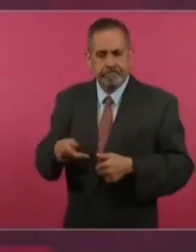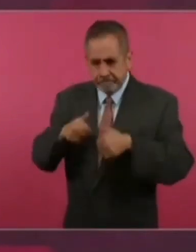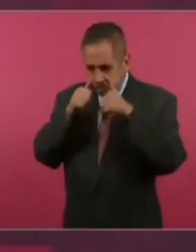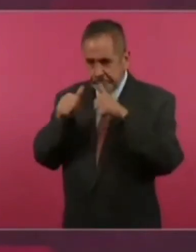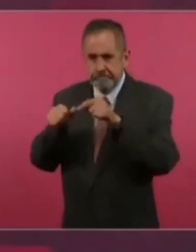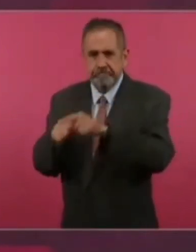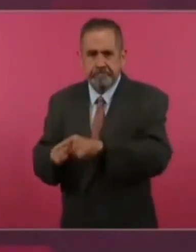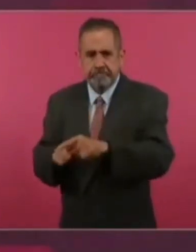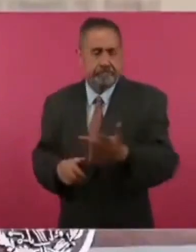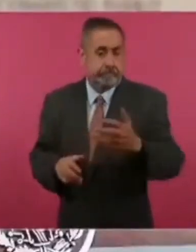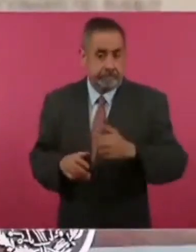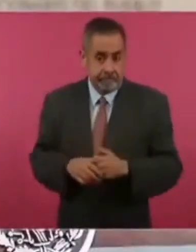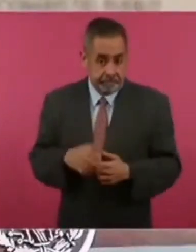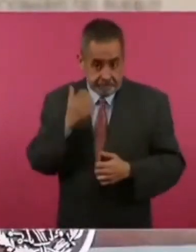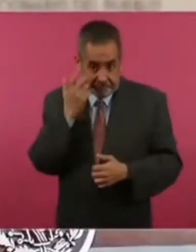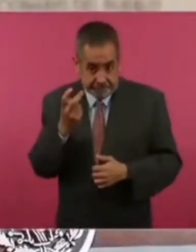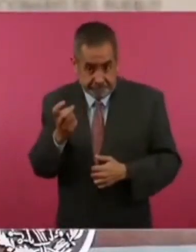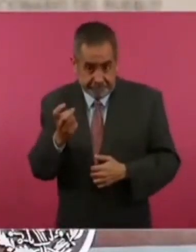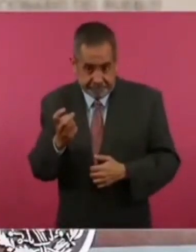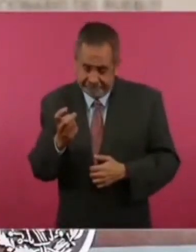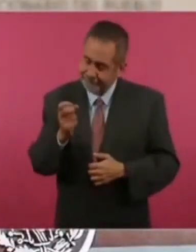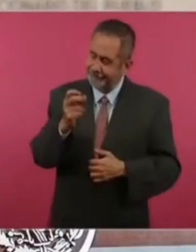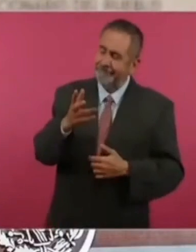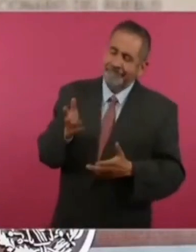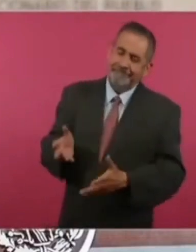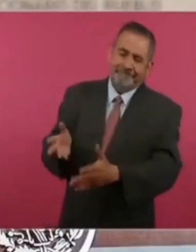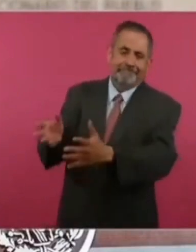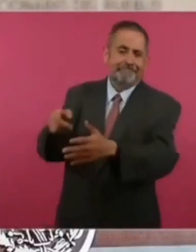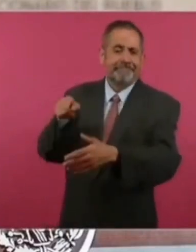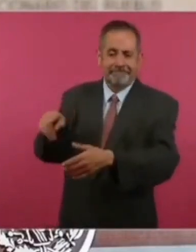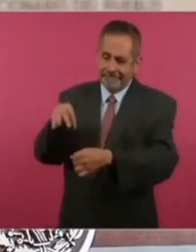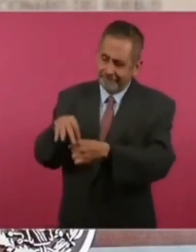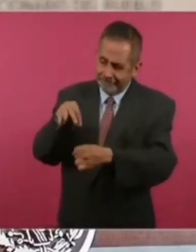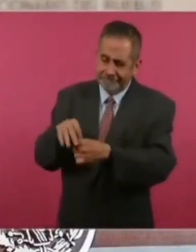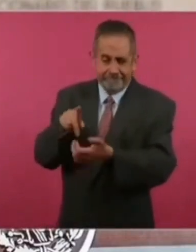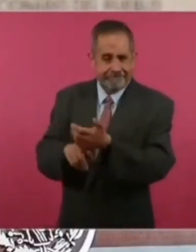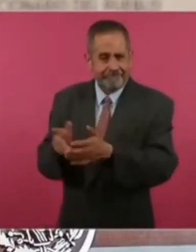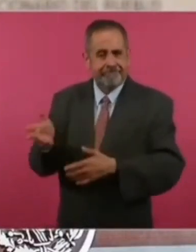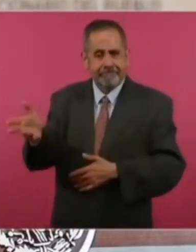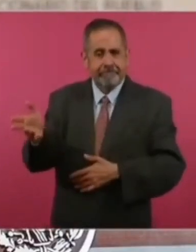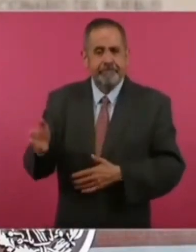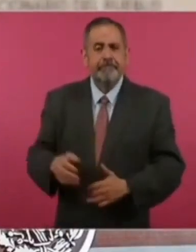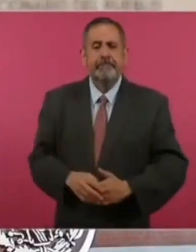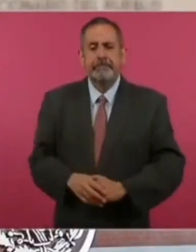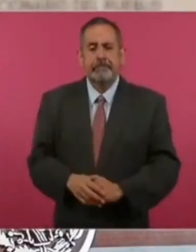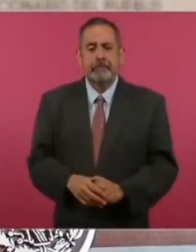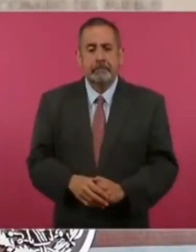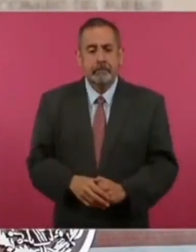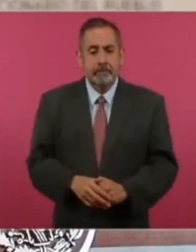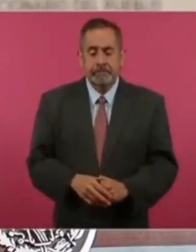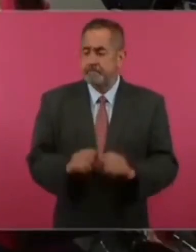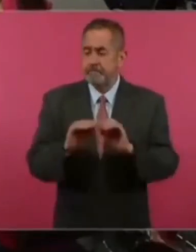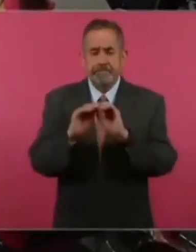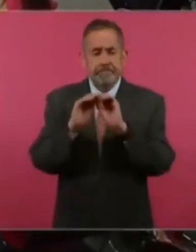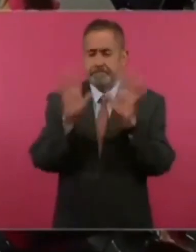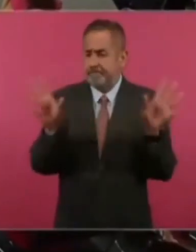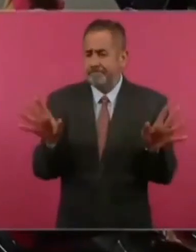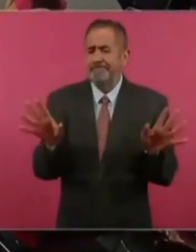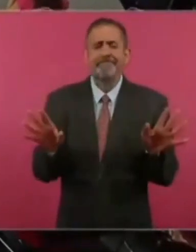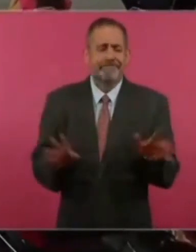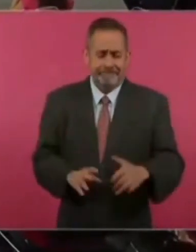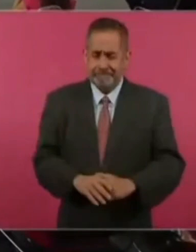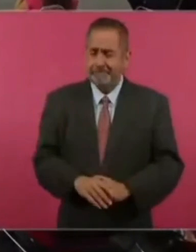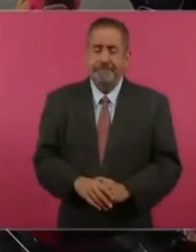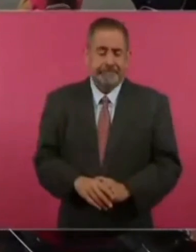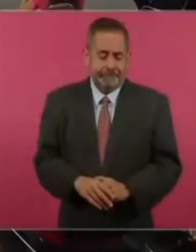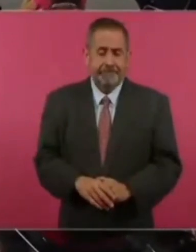pues también ya sabes qué camino tienes que tomar. Están muy claras las cosas.